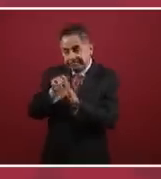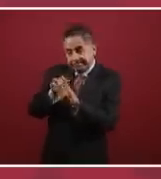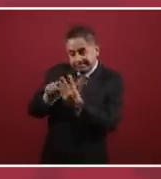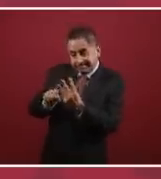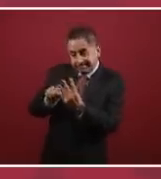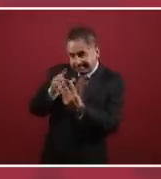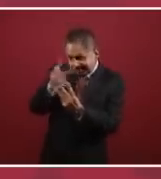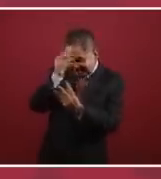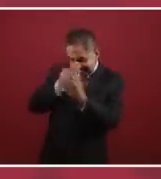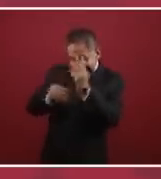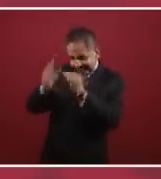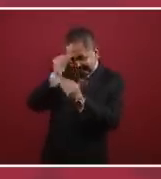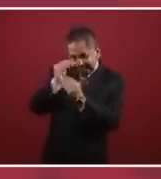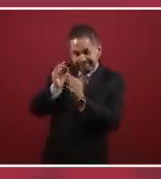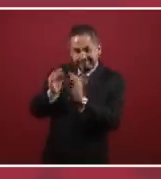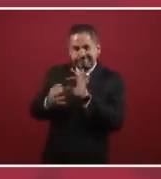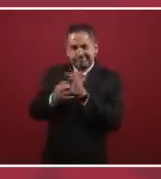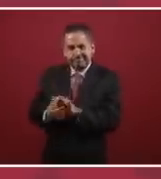No creo